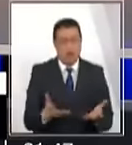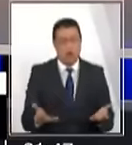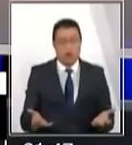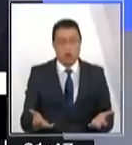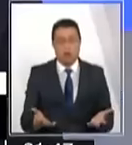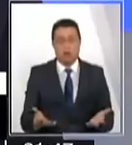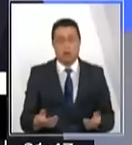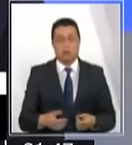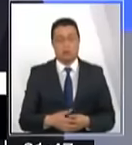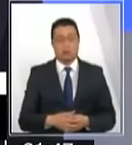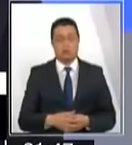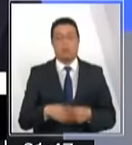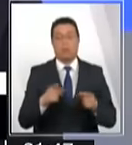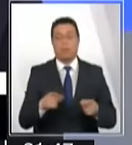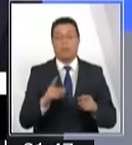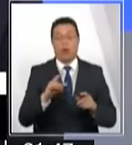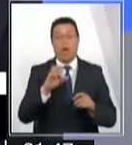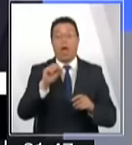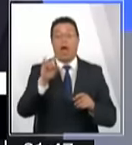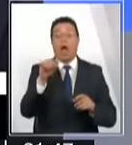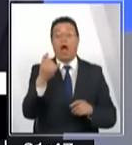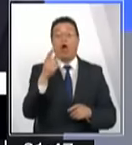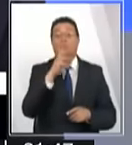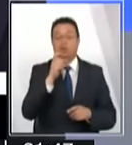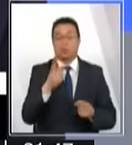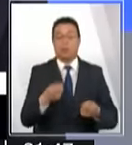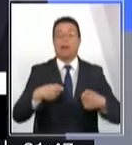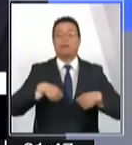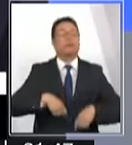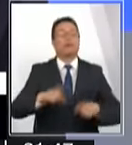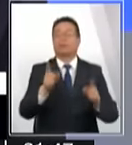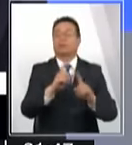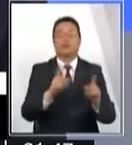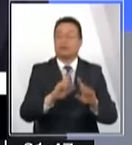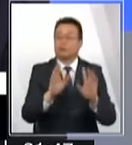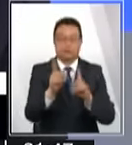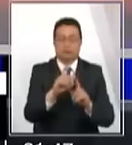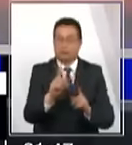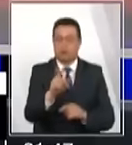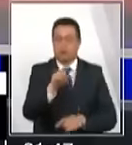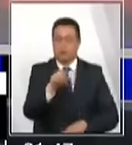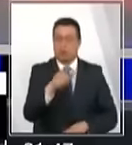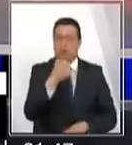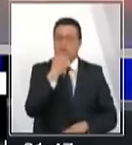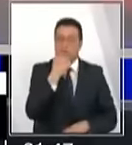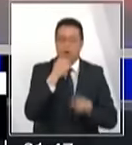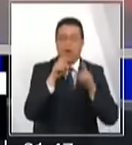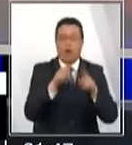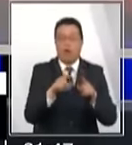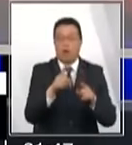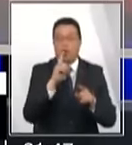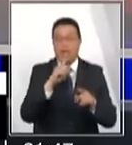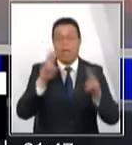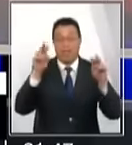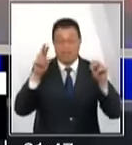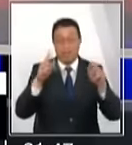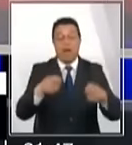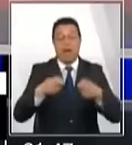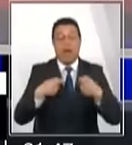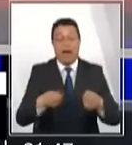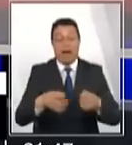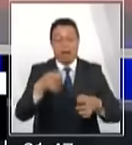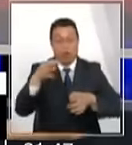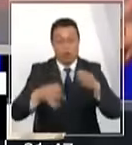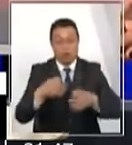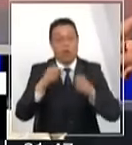para generar ganancia los ajustes no son para generar ganancia Mónica ajes de preci el tema es si es que los gastos judiciales pueden